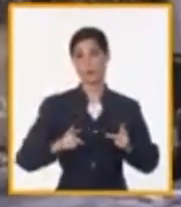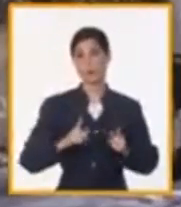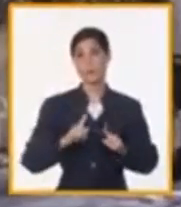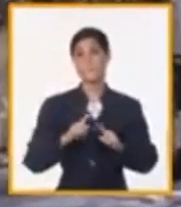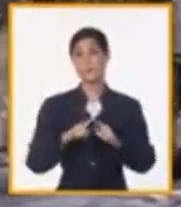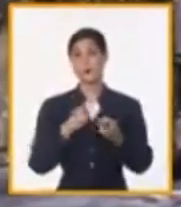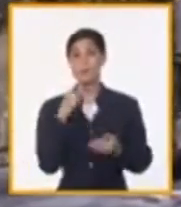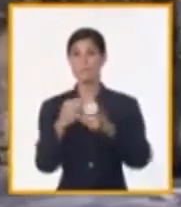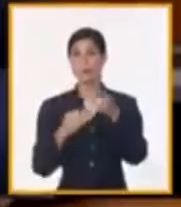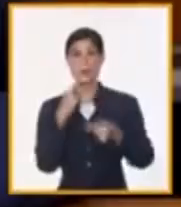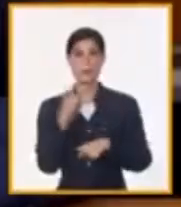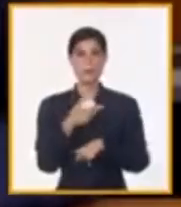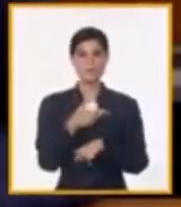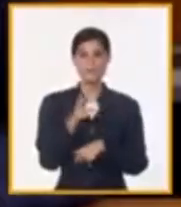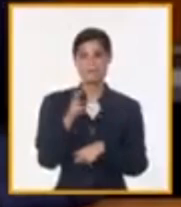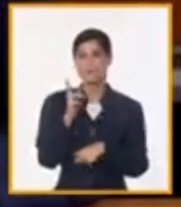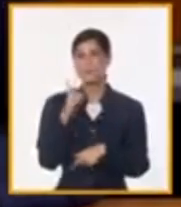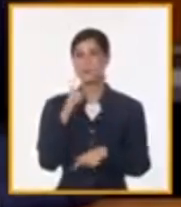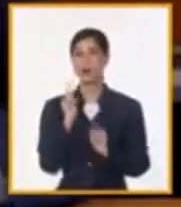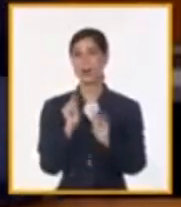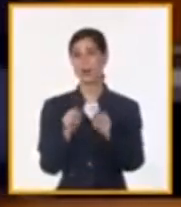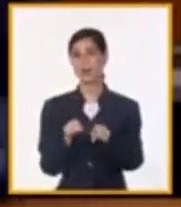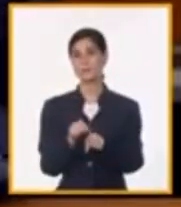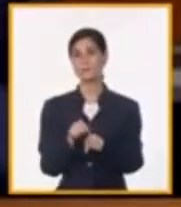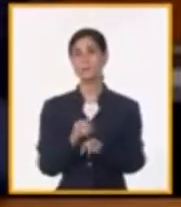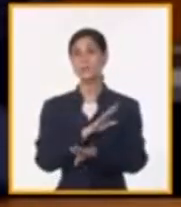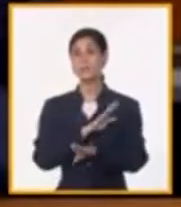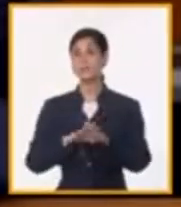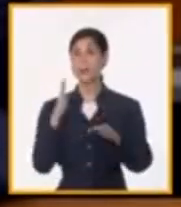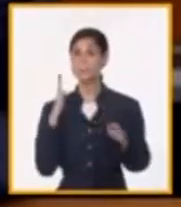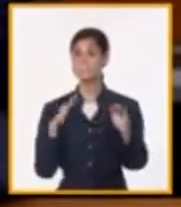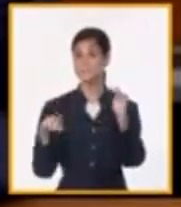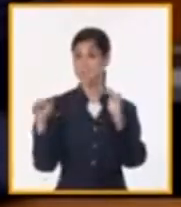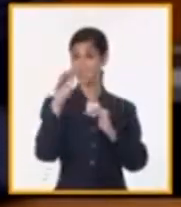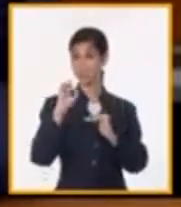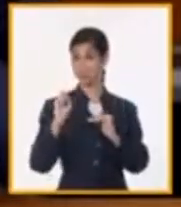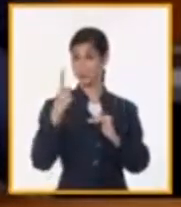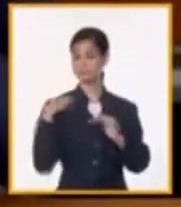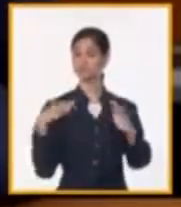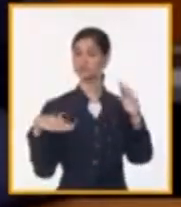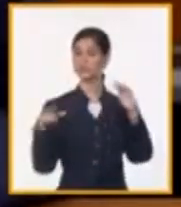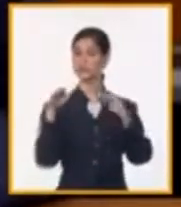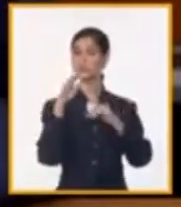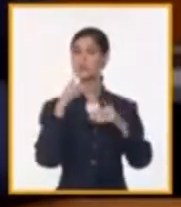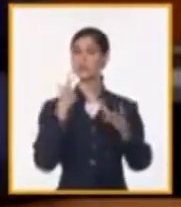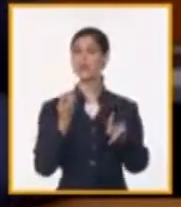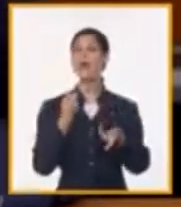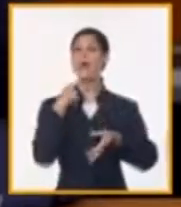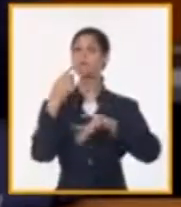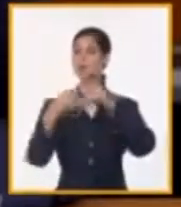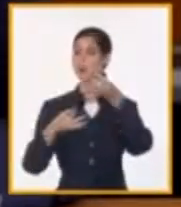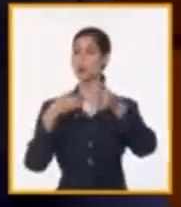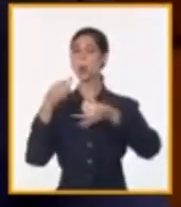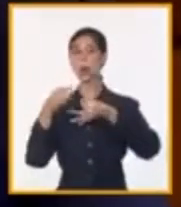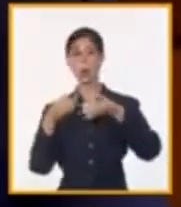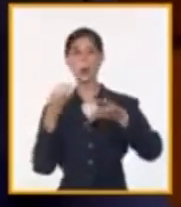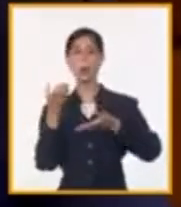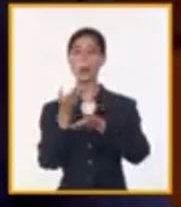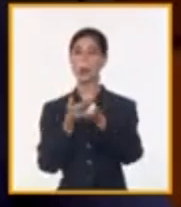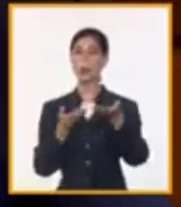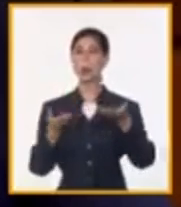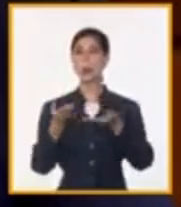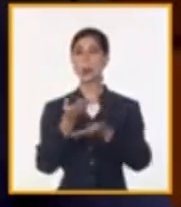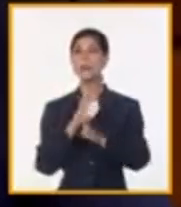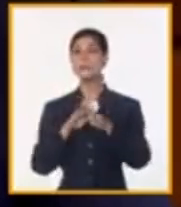Pro iraní desde Líbano el Primer Ministro Benjamín netan brindó el domingo sus primeras declaraciones sobre este asunto desde la